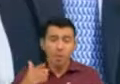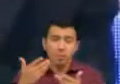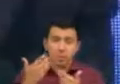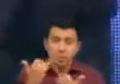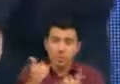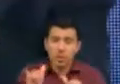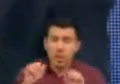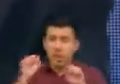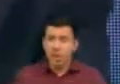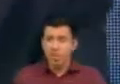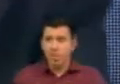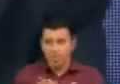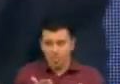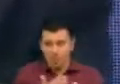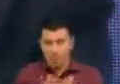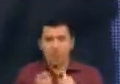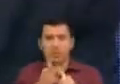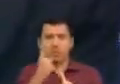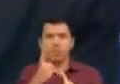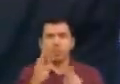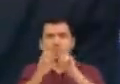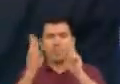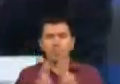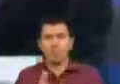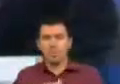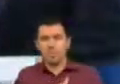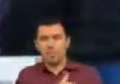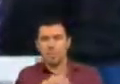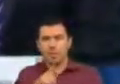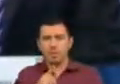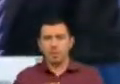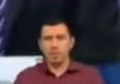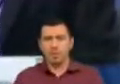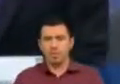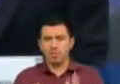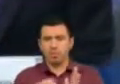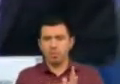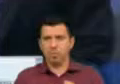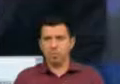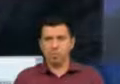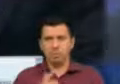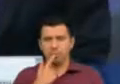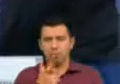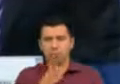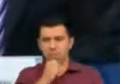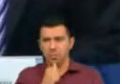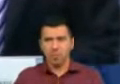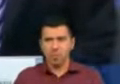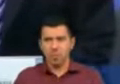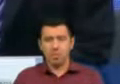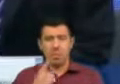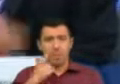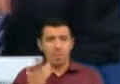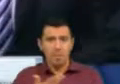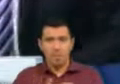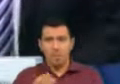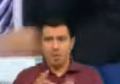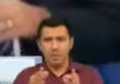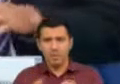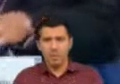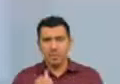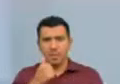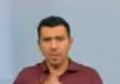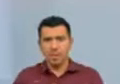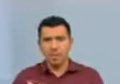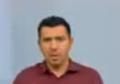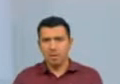estará colgada en la página del ministerio de educación son los padres de familia los estudiantes los rectores y